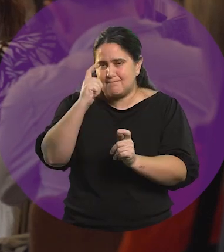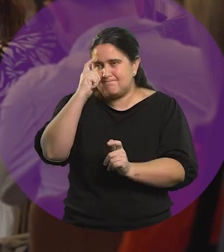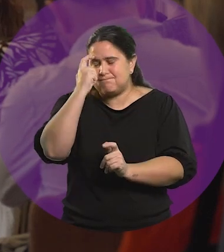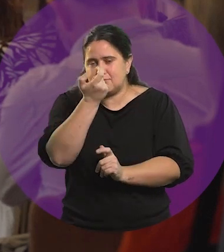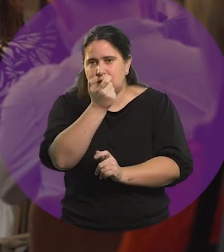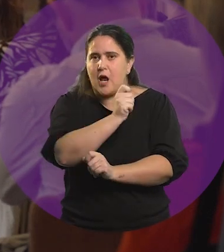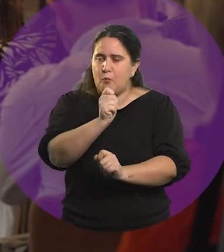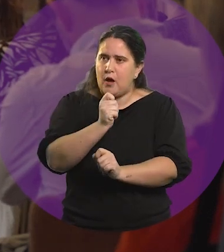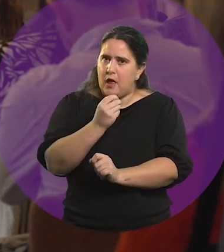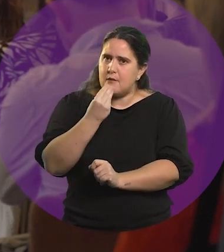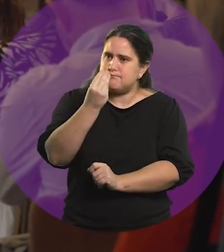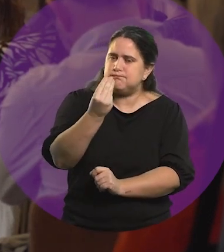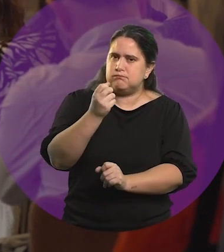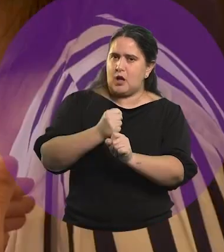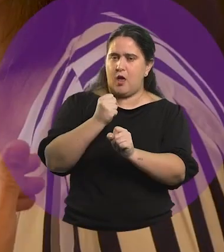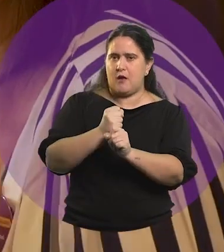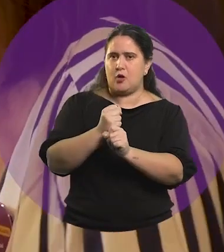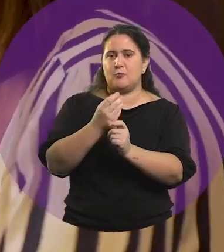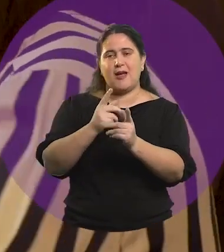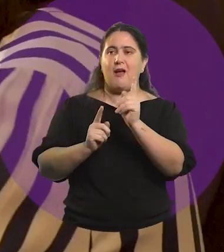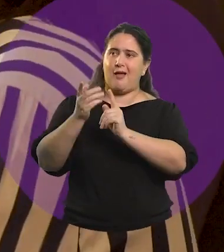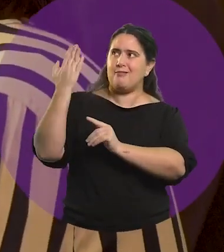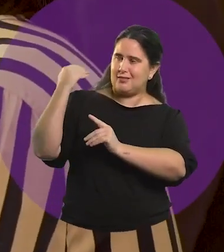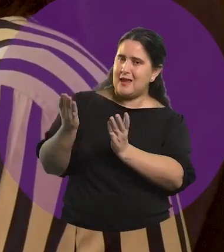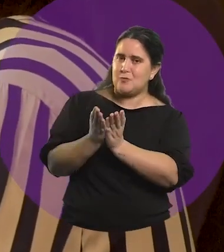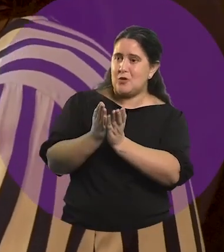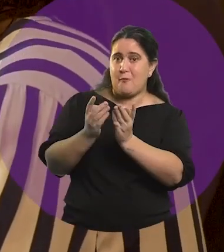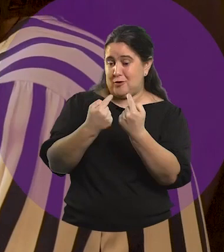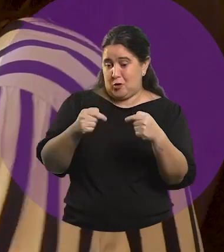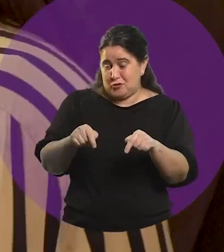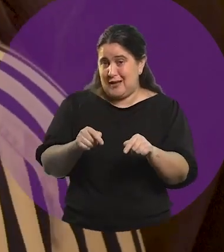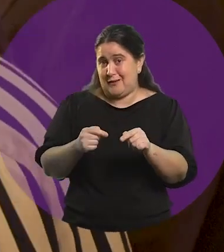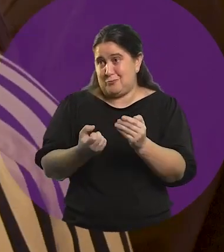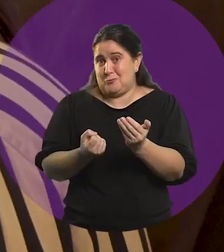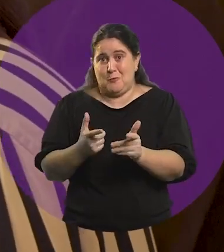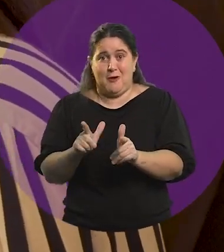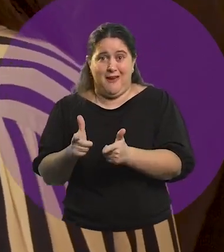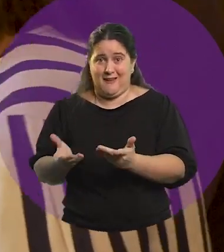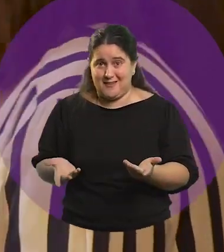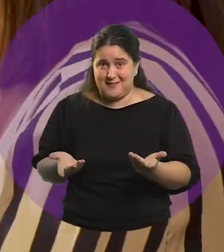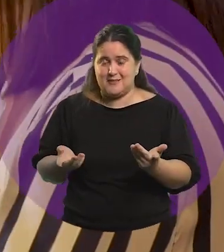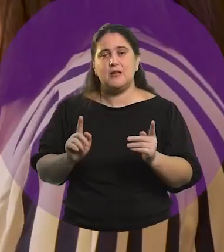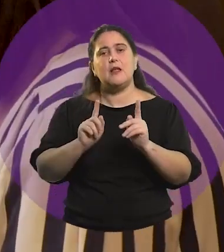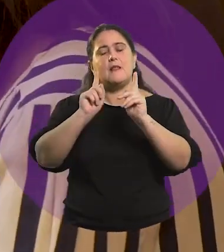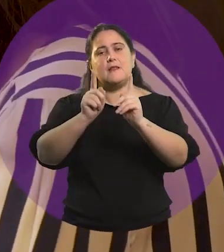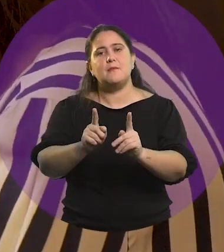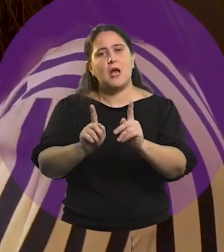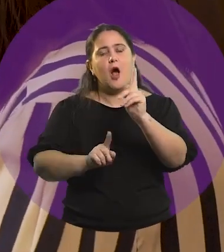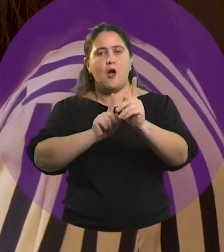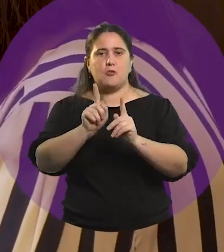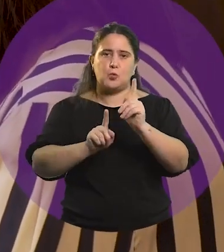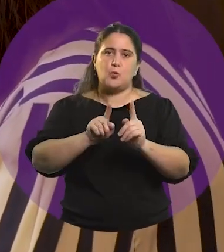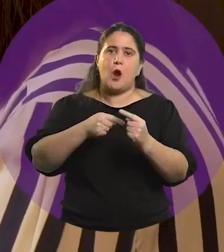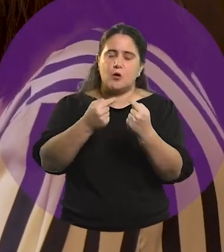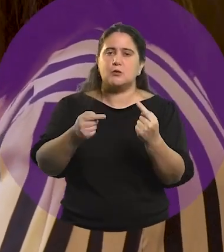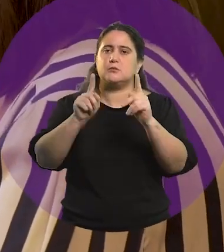reconvertirse para mantenerse en ese mercado de trabajo, porque cuando nos formamos muchas de las cuestiones de las que estamos hablando ahora ni siquiera existían. Otras